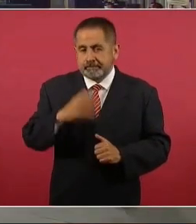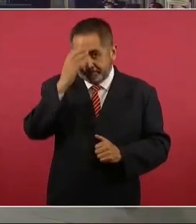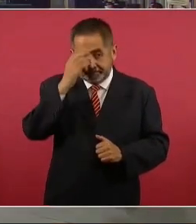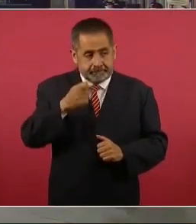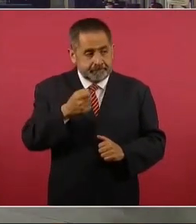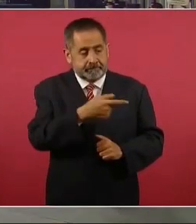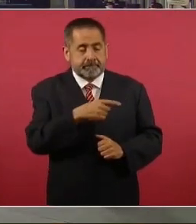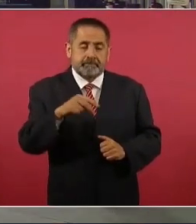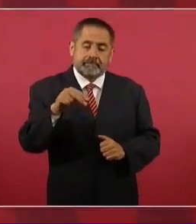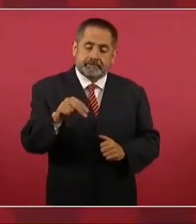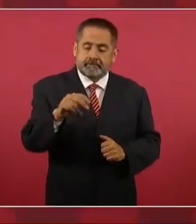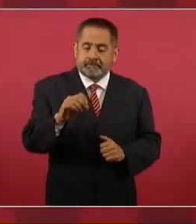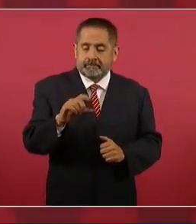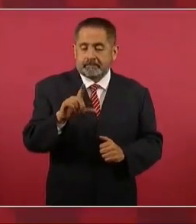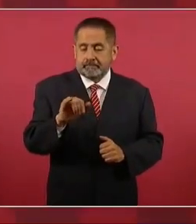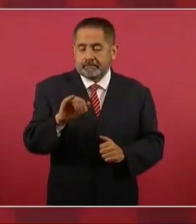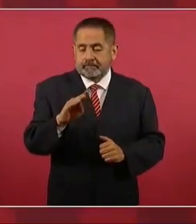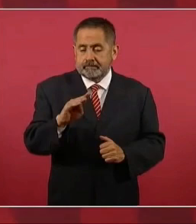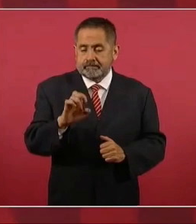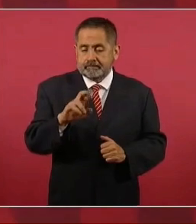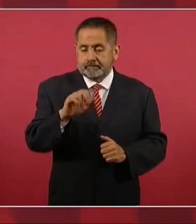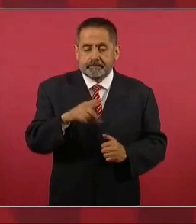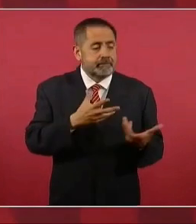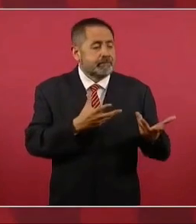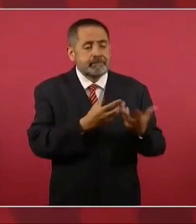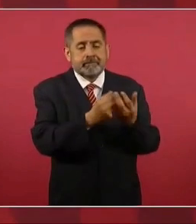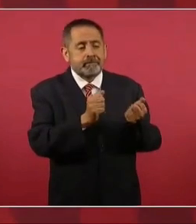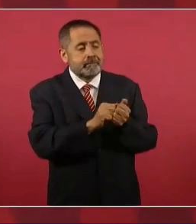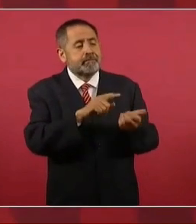Neoliberalismo, pues es conservadurismo,